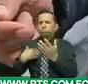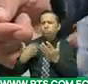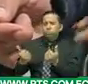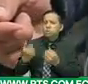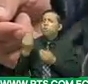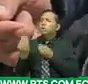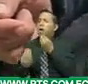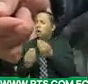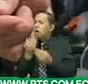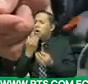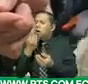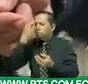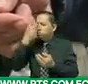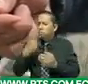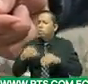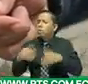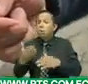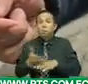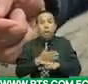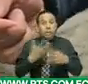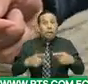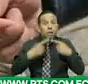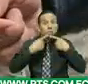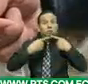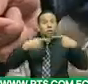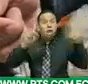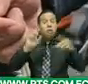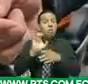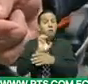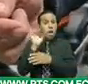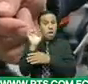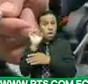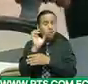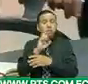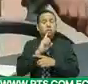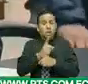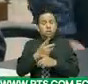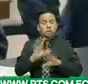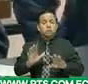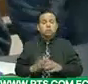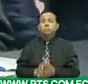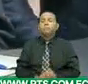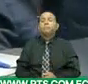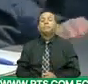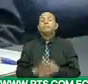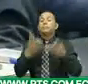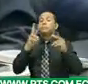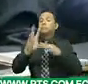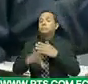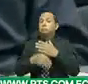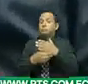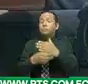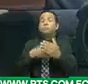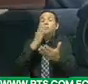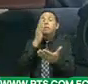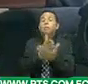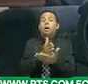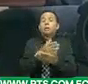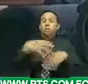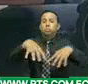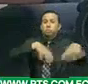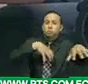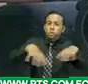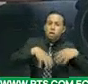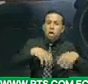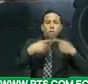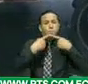pertinentes una vez que hemos declarado esta situación. Además, se suspendieron las actividades tanto en el sector